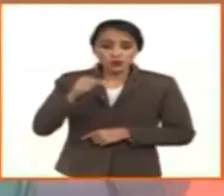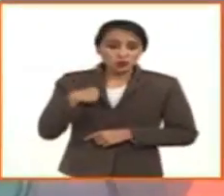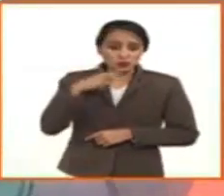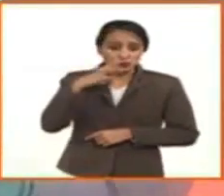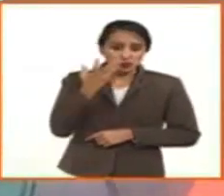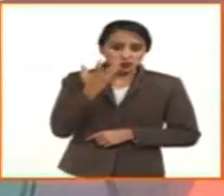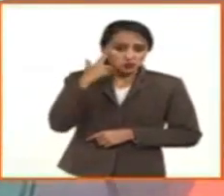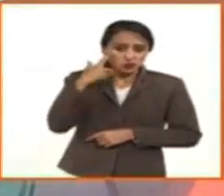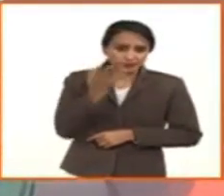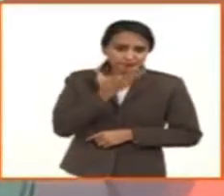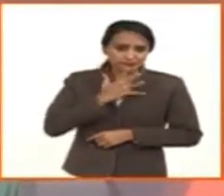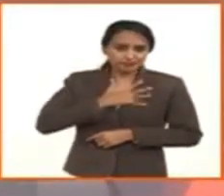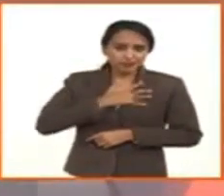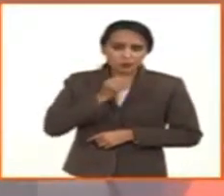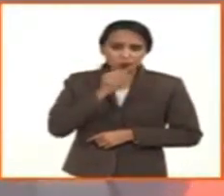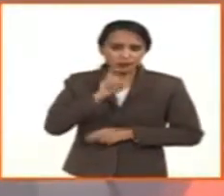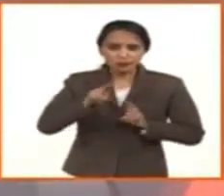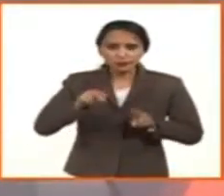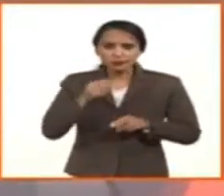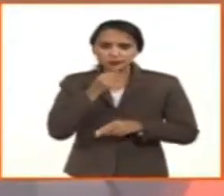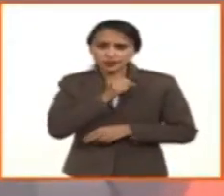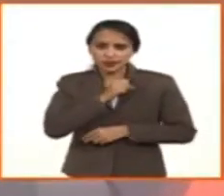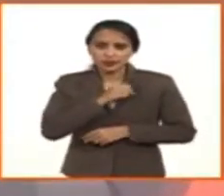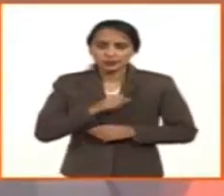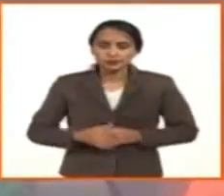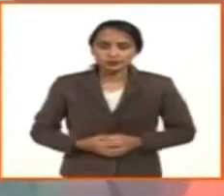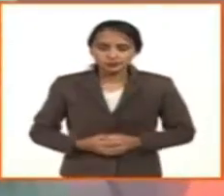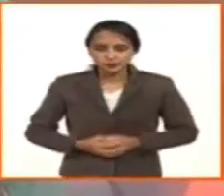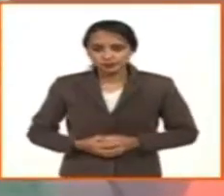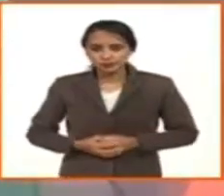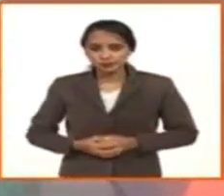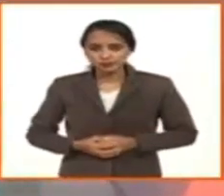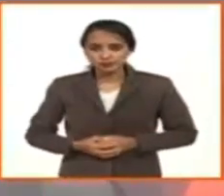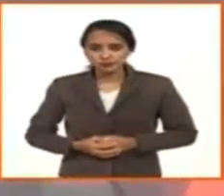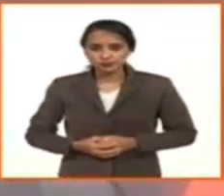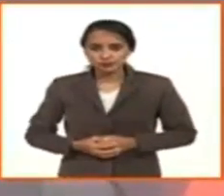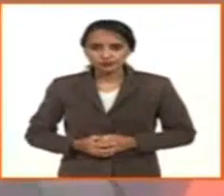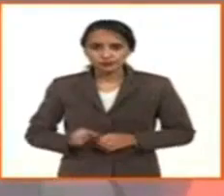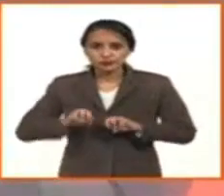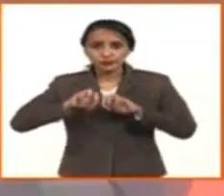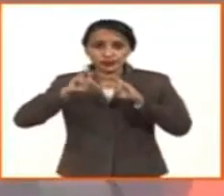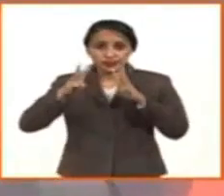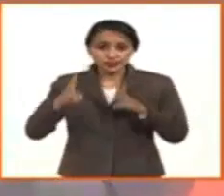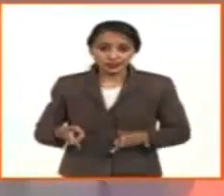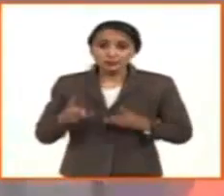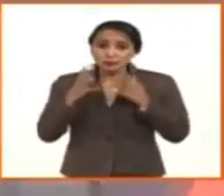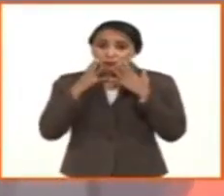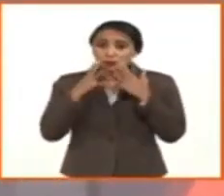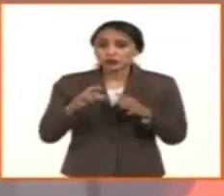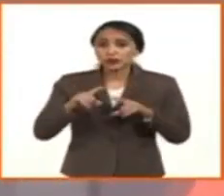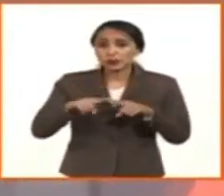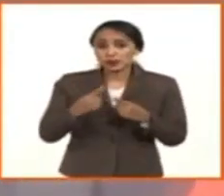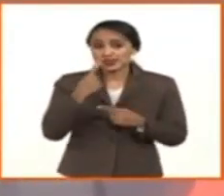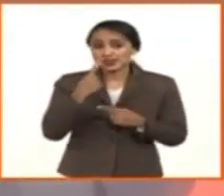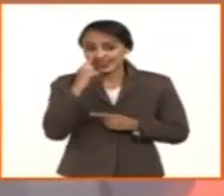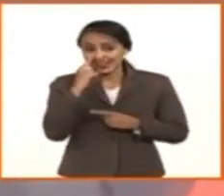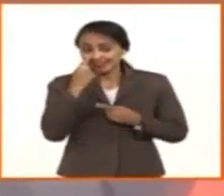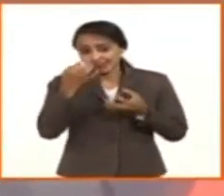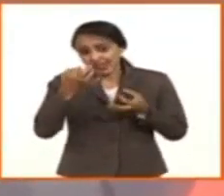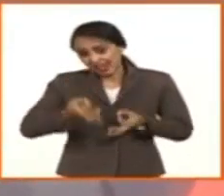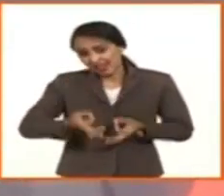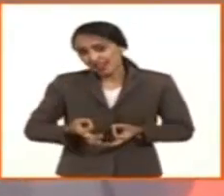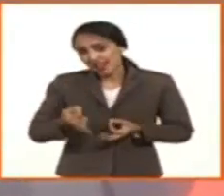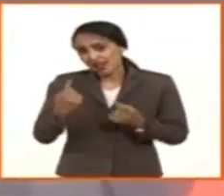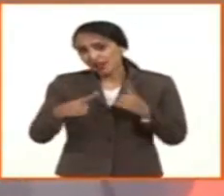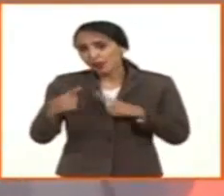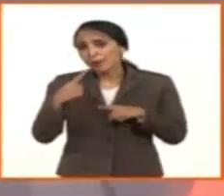siempre digo que no hay que desestimar las redes sociales porque es es una extensión de la realidad entonces sí que está muy